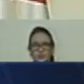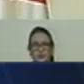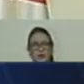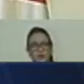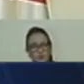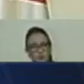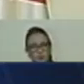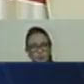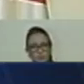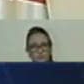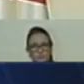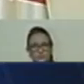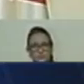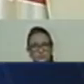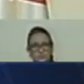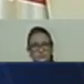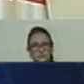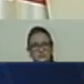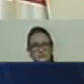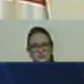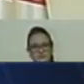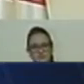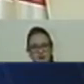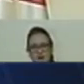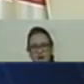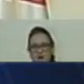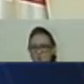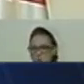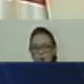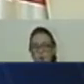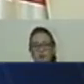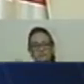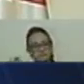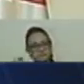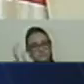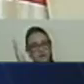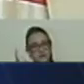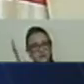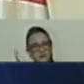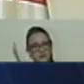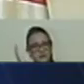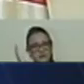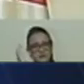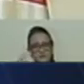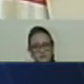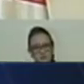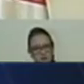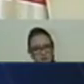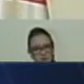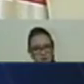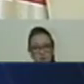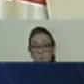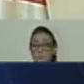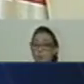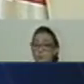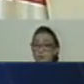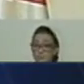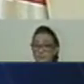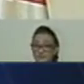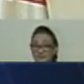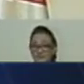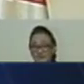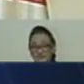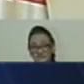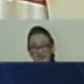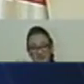compatriotas, que más que una reunión ha sido un taller. Yo le he propuesto a la presidenta del Poder Electoral que este tipo de